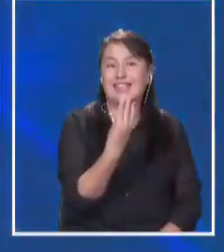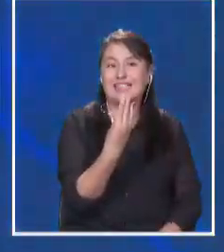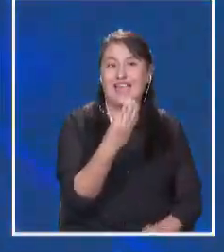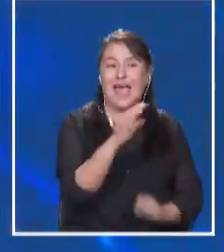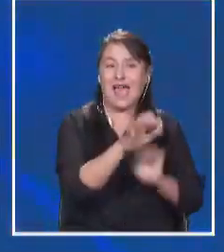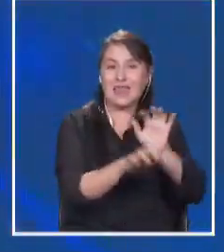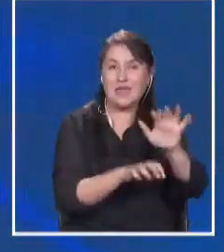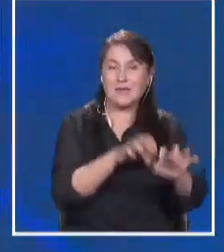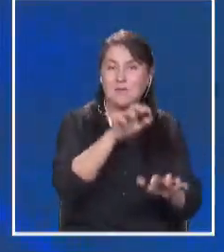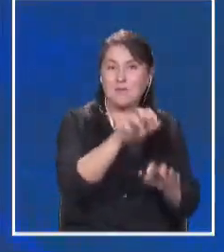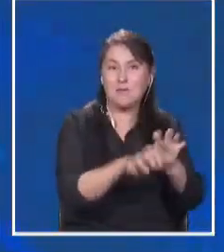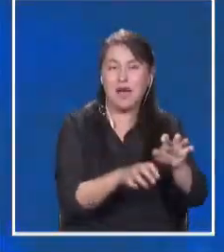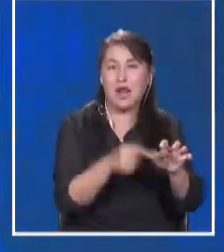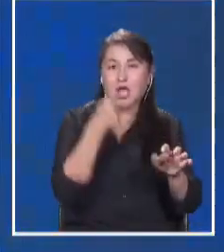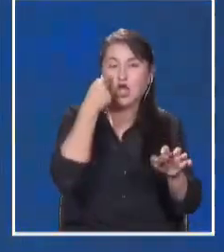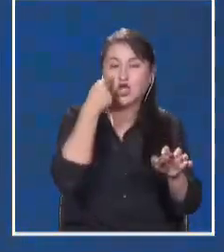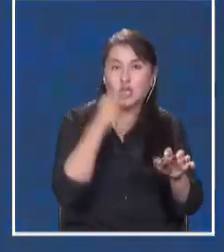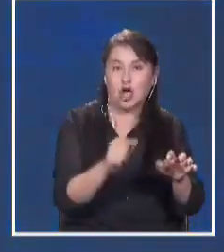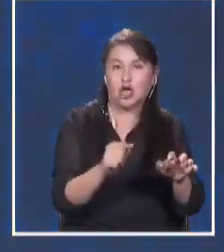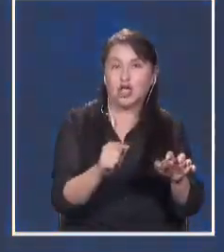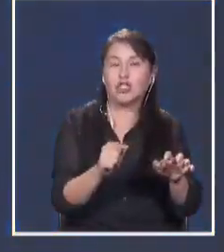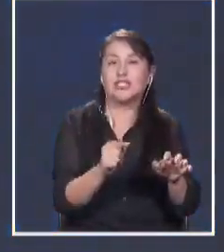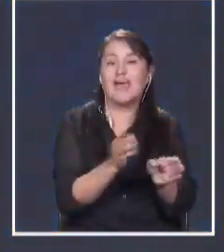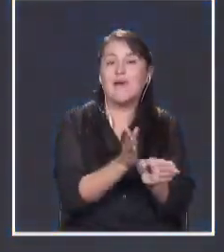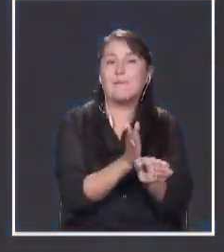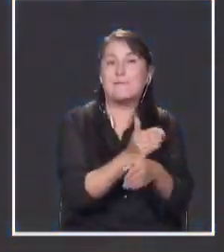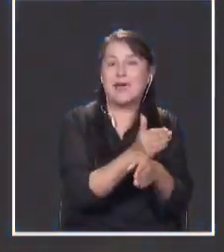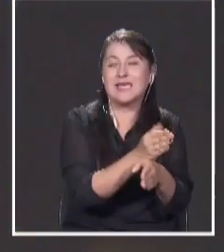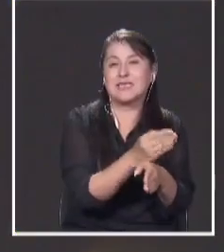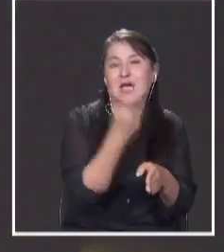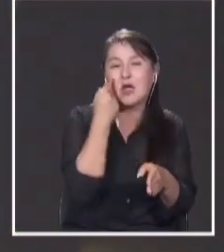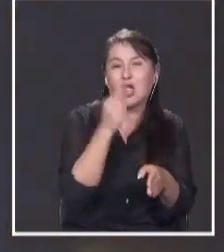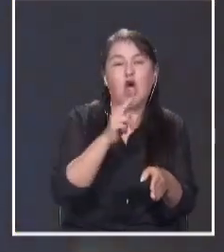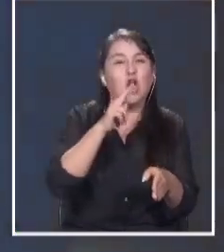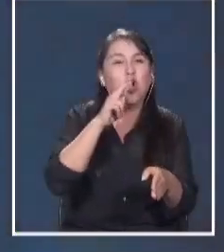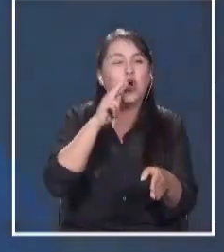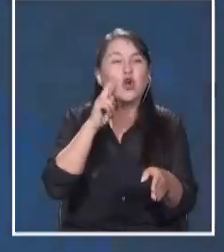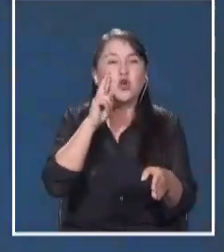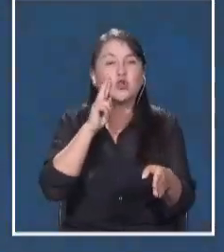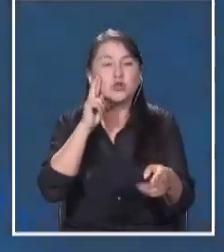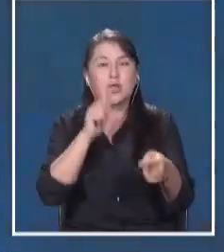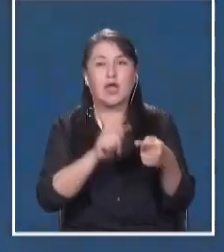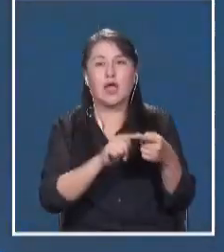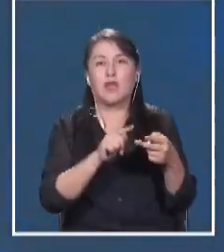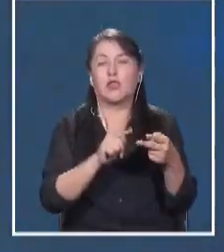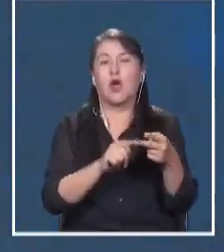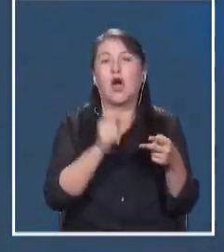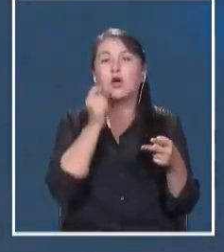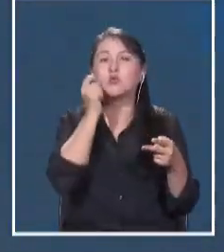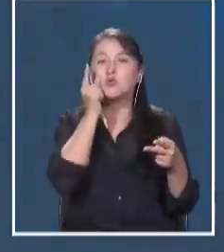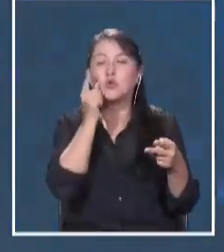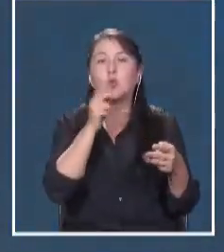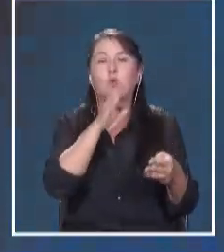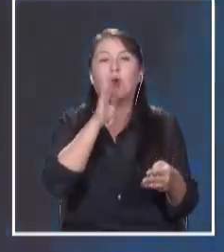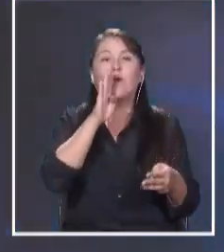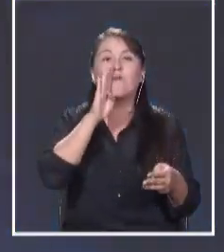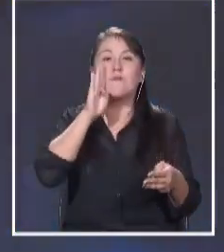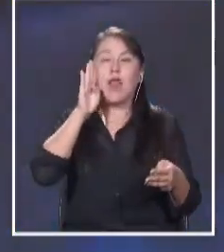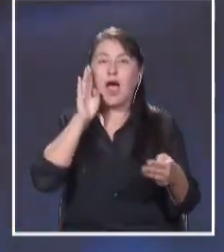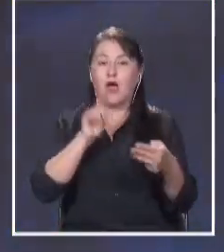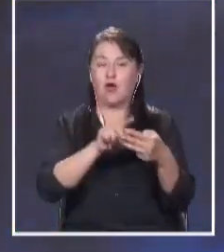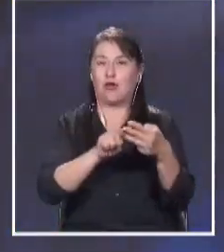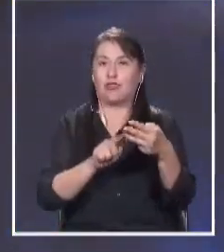desconocidas viviendo en la fosa de Atacama de peces. Uno rosado, otro azul, otro blanco. Se pudo